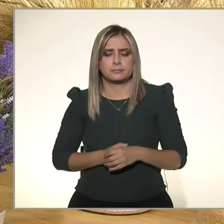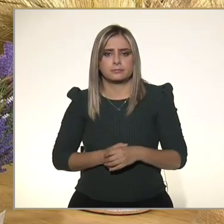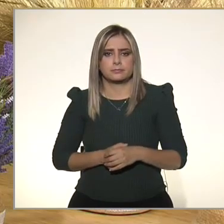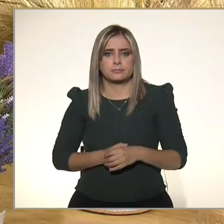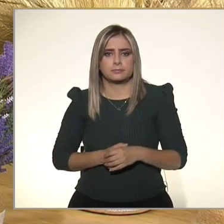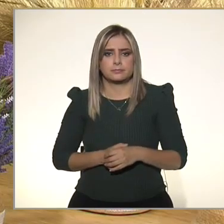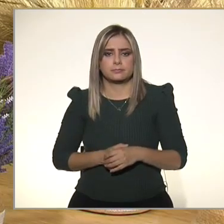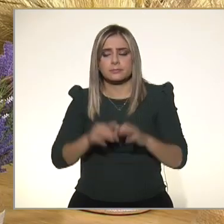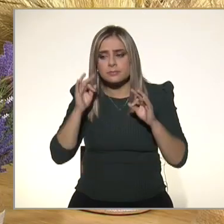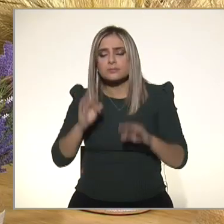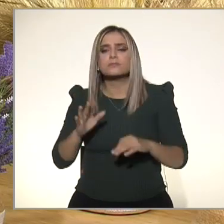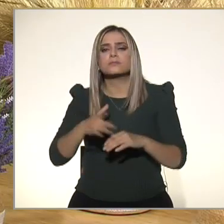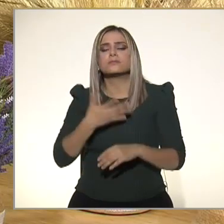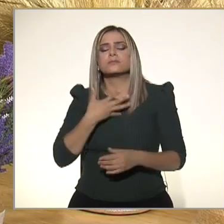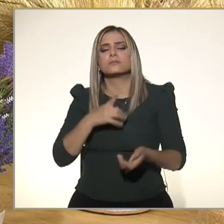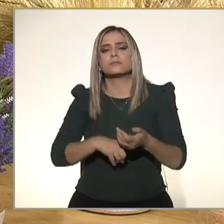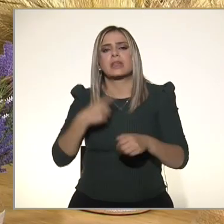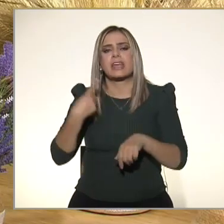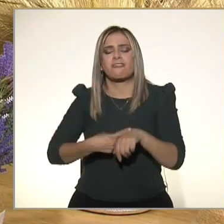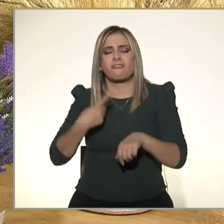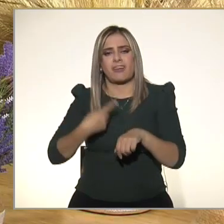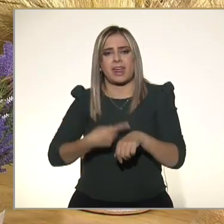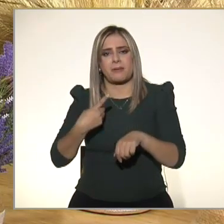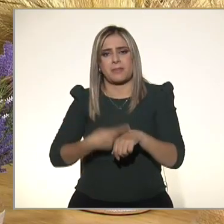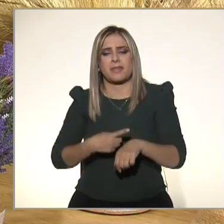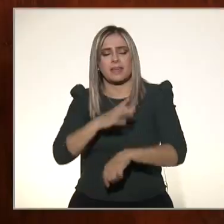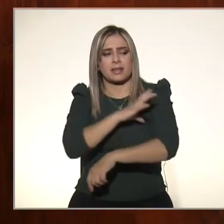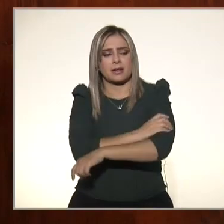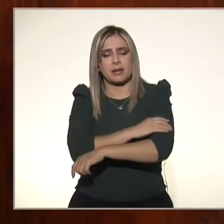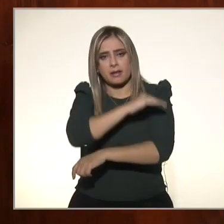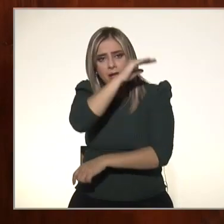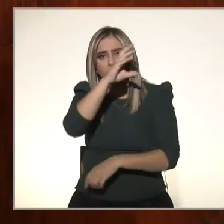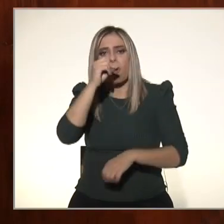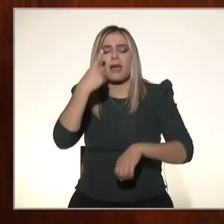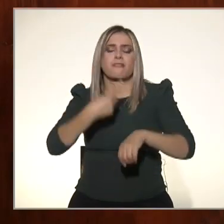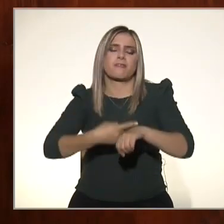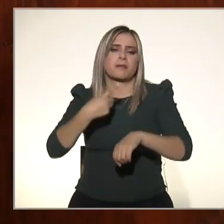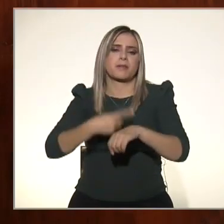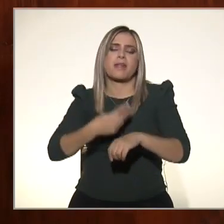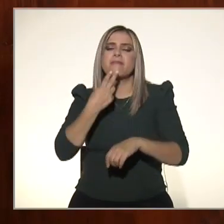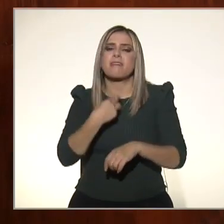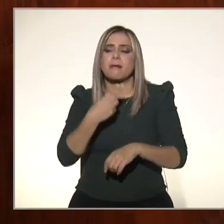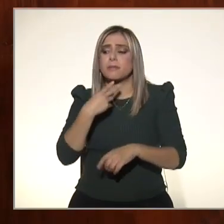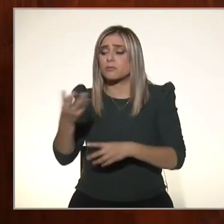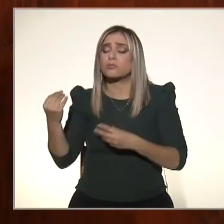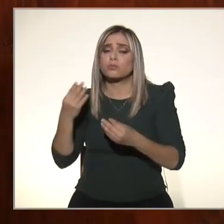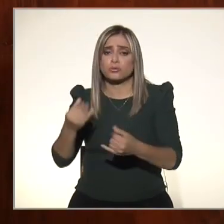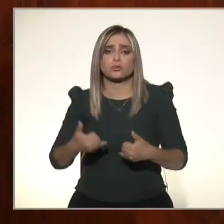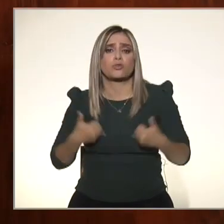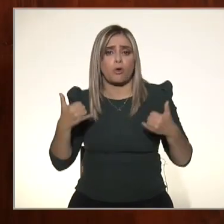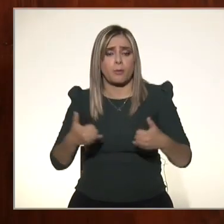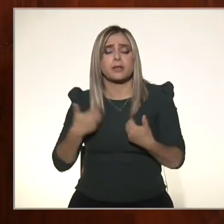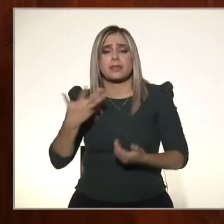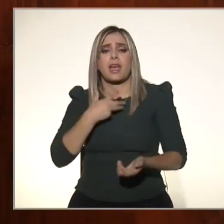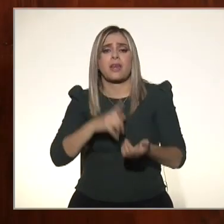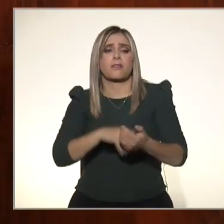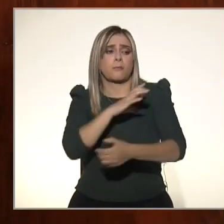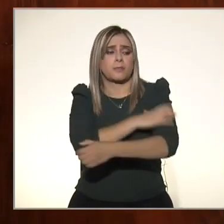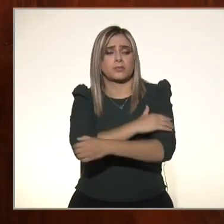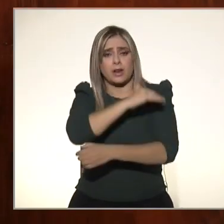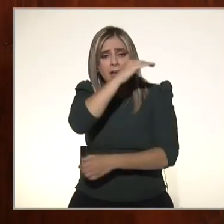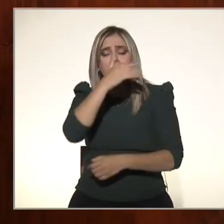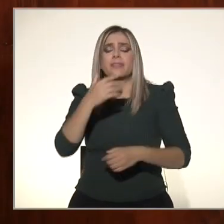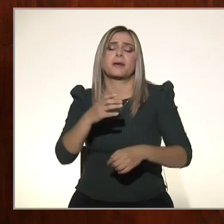Específicamente asociado a enfermedades crónicas, hipertensión. Hay mucha gente joven que tiene hipertensión, que tiene